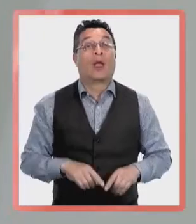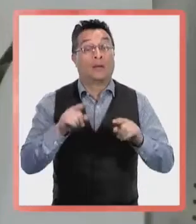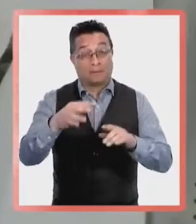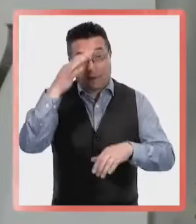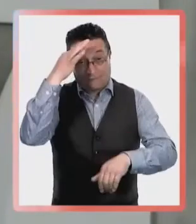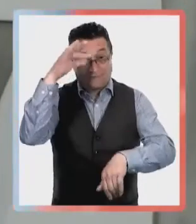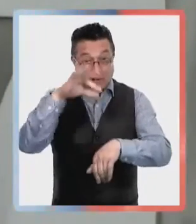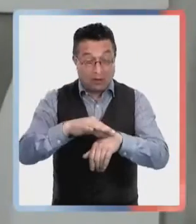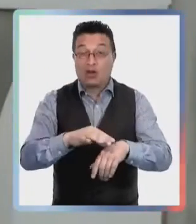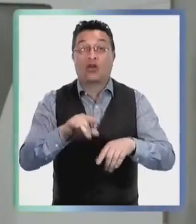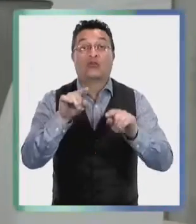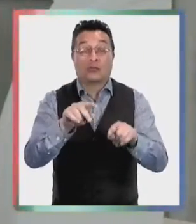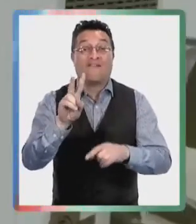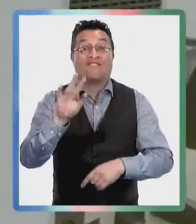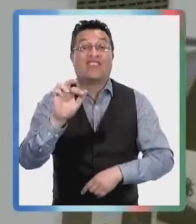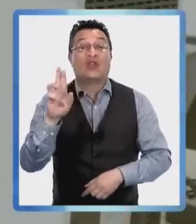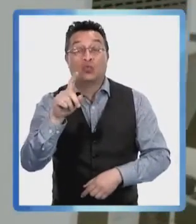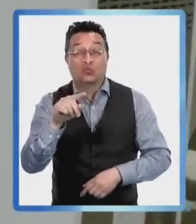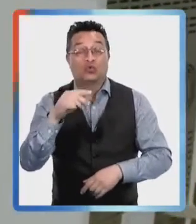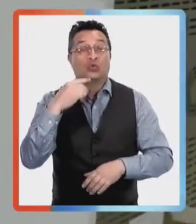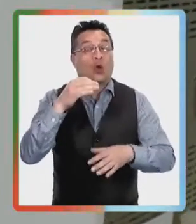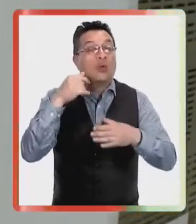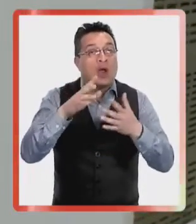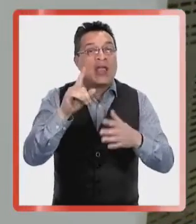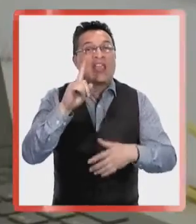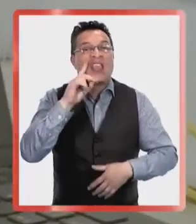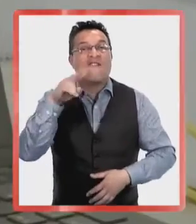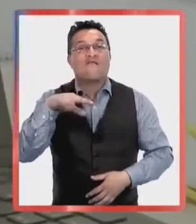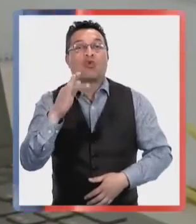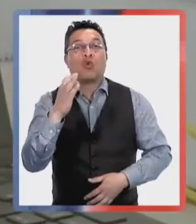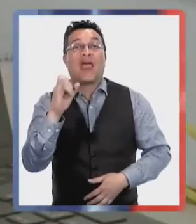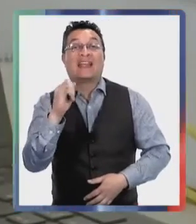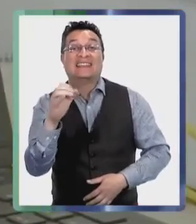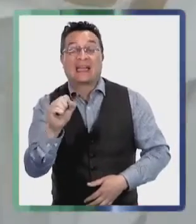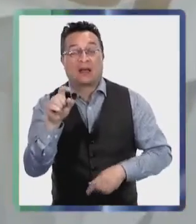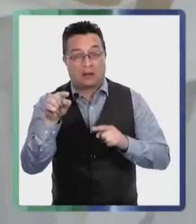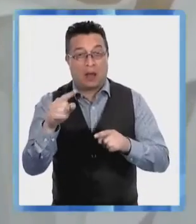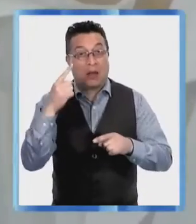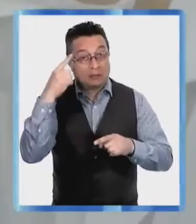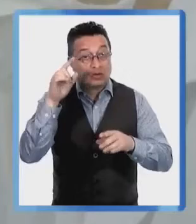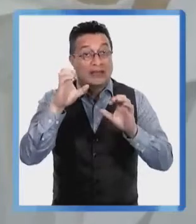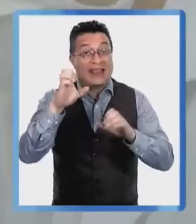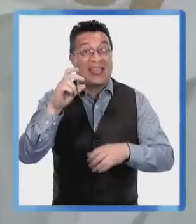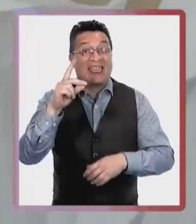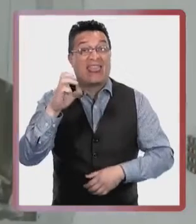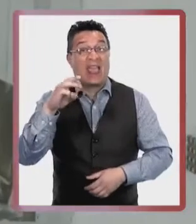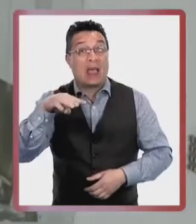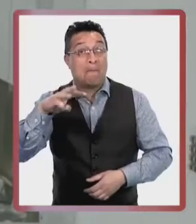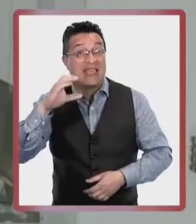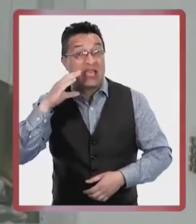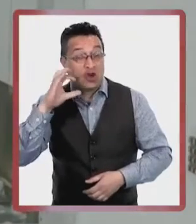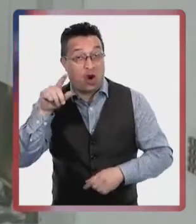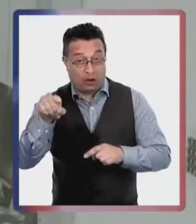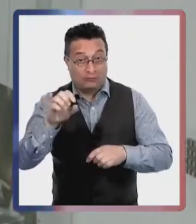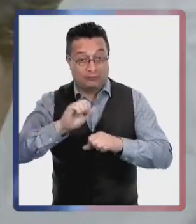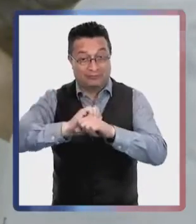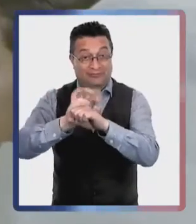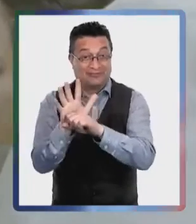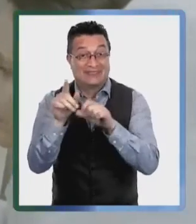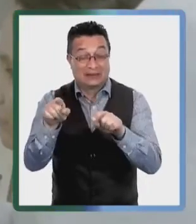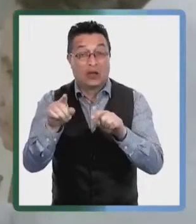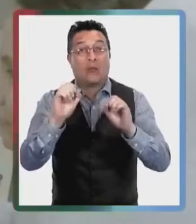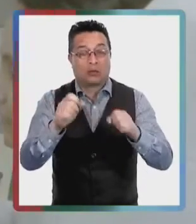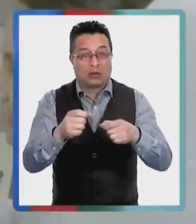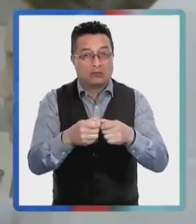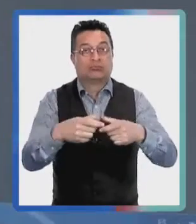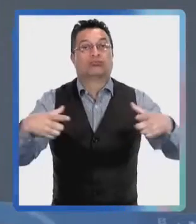las enfermedades causadas por virus estacionales como la influenza, en la etapa endémica el COVID-19 podría generar